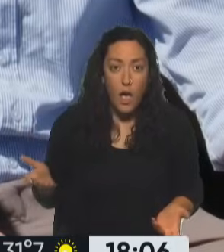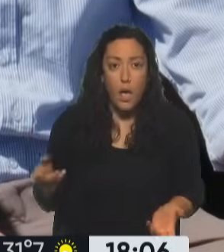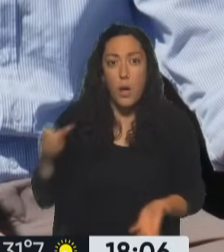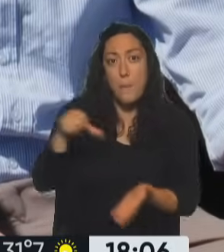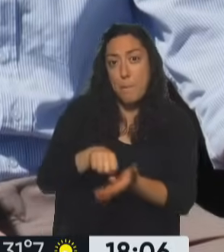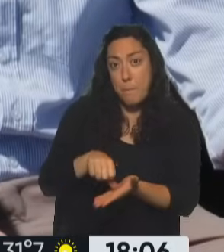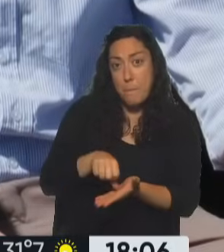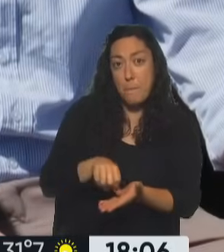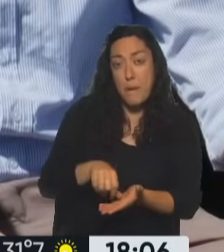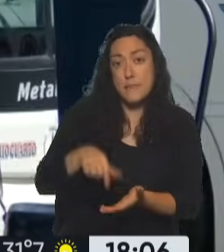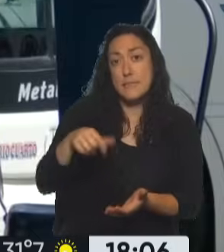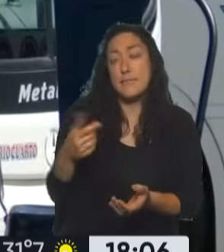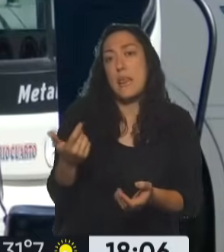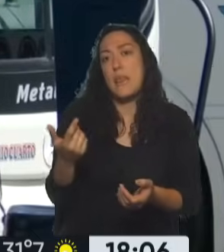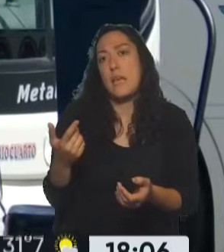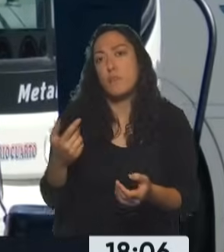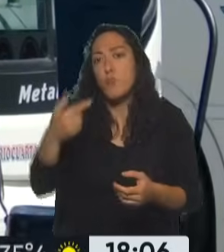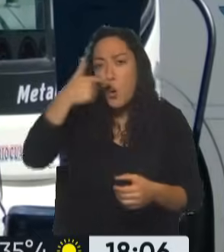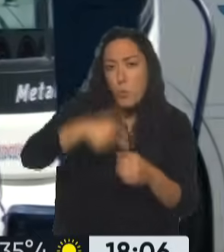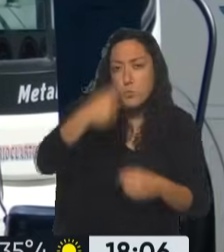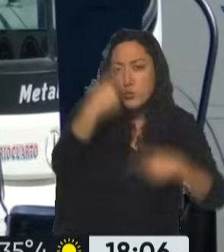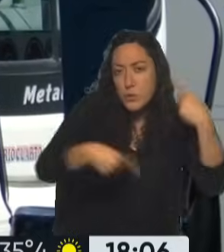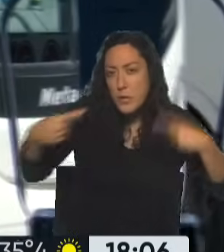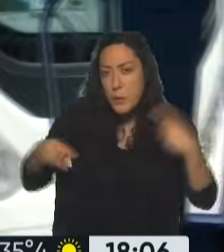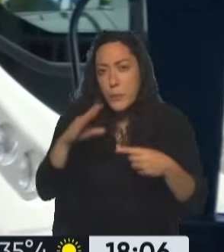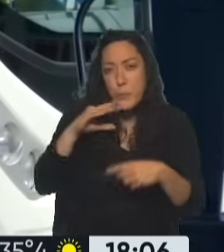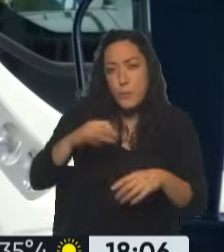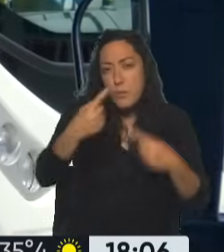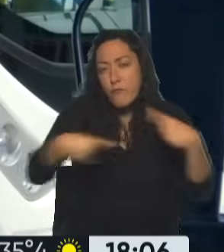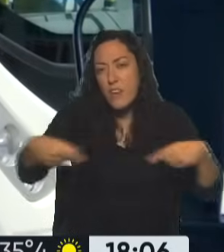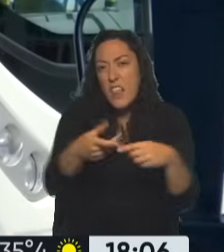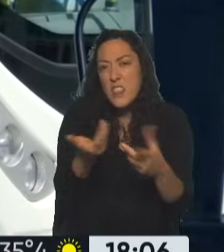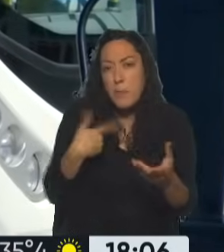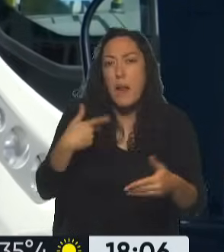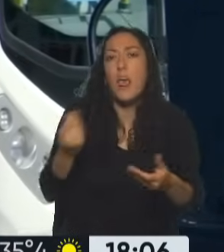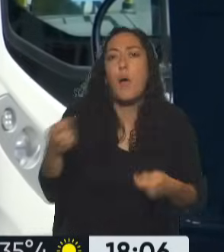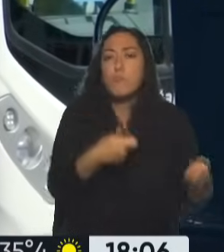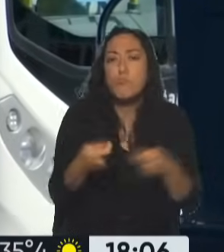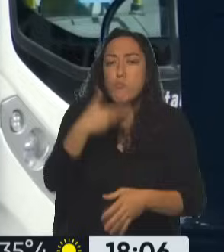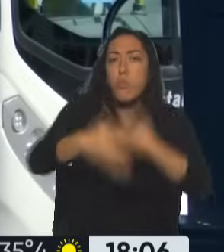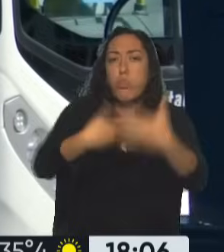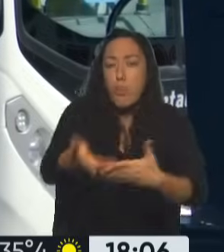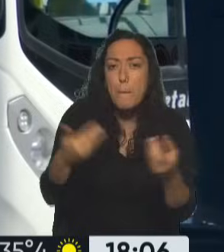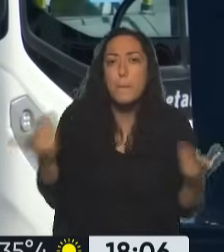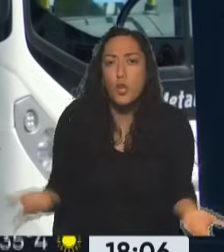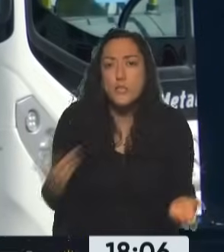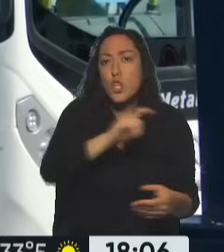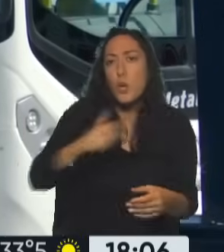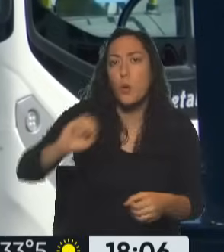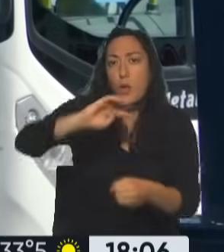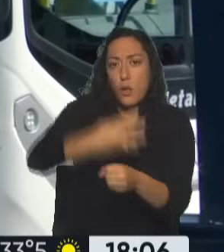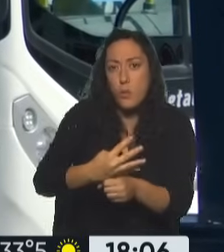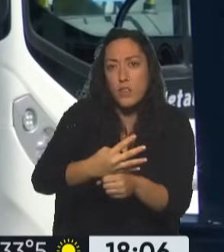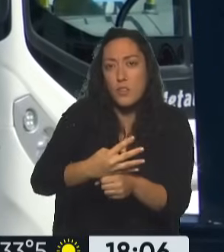cosas, biocombustibles para aportar y crecer. Por eso, dentro de un ratito, en Bio4, vamos a hacer